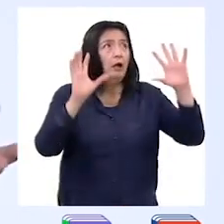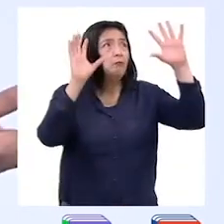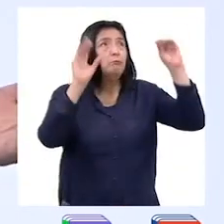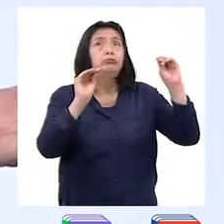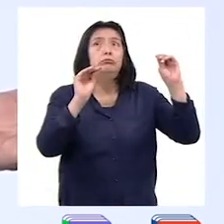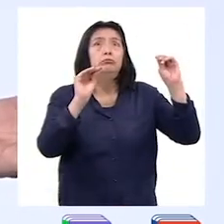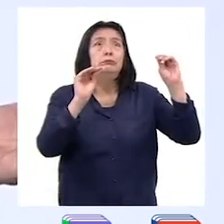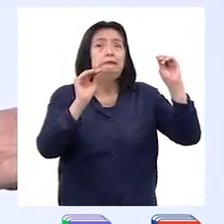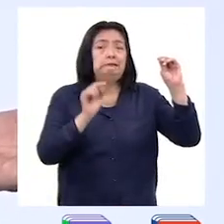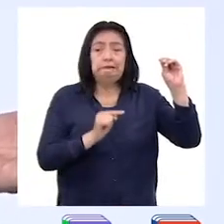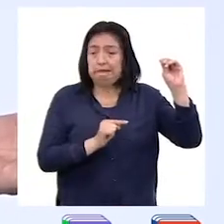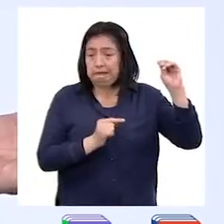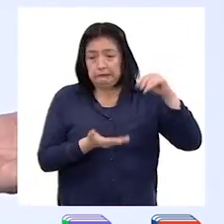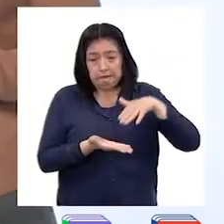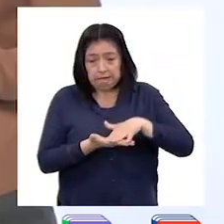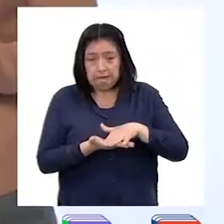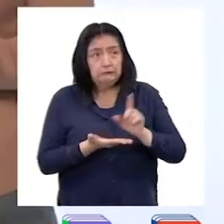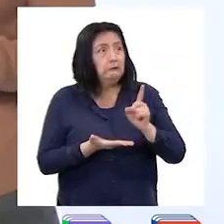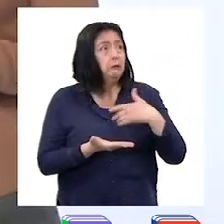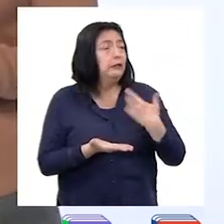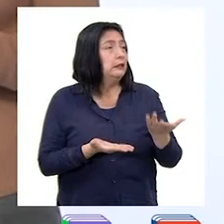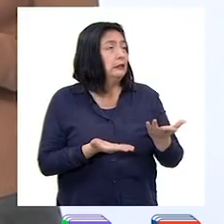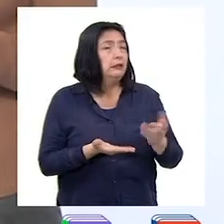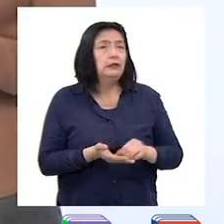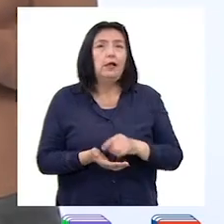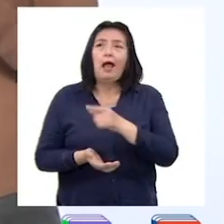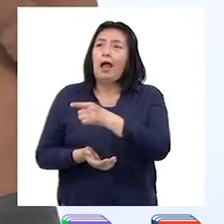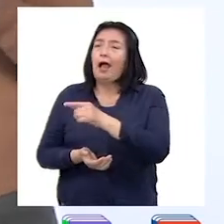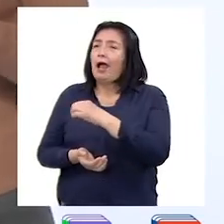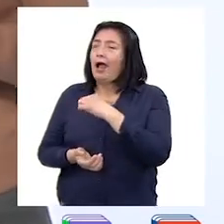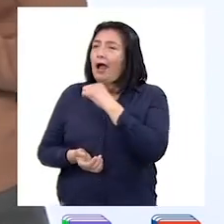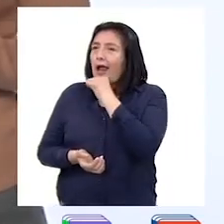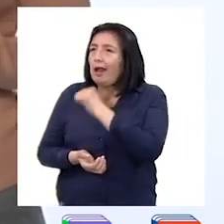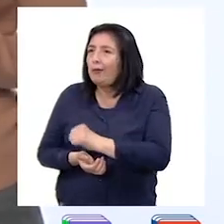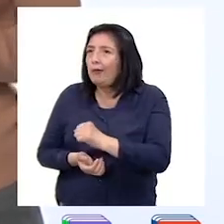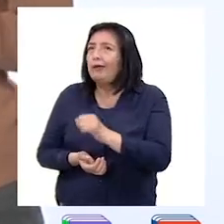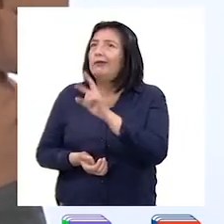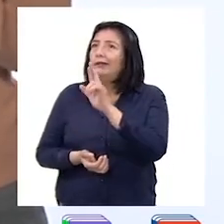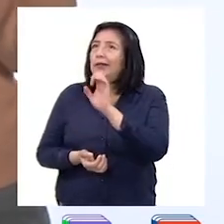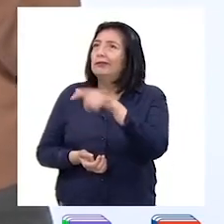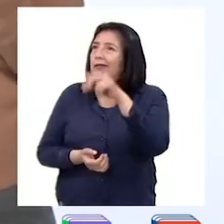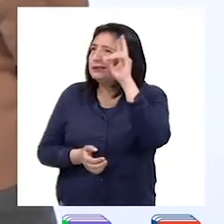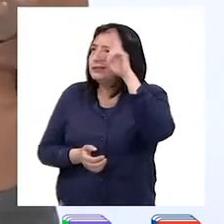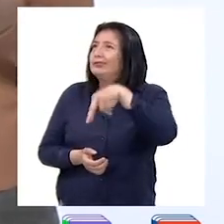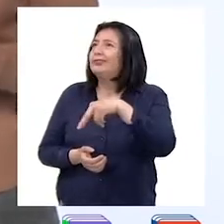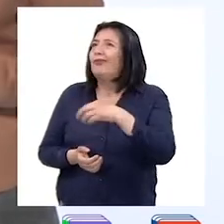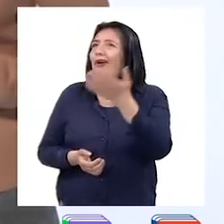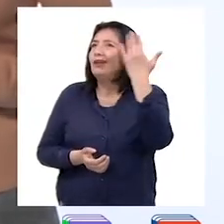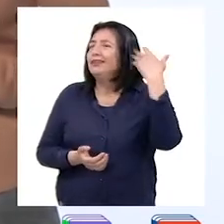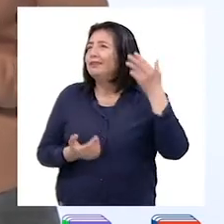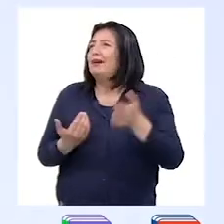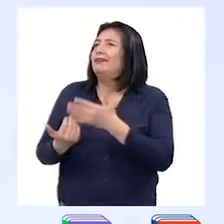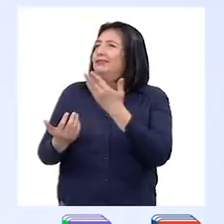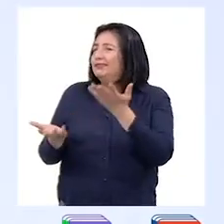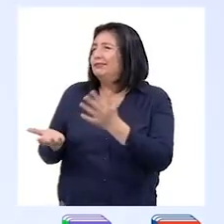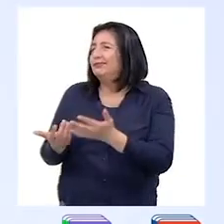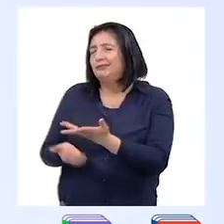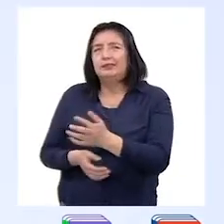luz, no se puede imprimir nada. Entonces el abuelo Raúl tenía razón. Todo era más simple